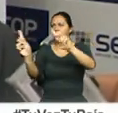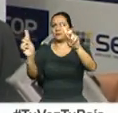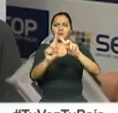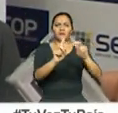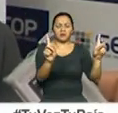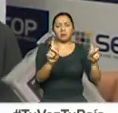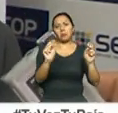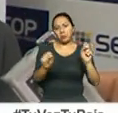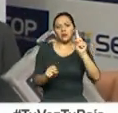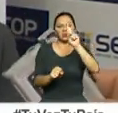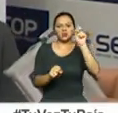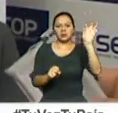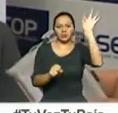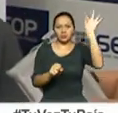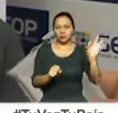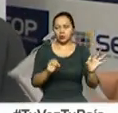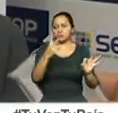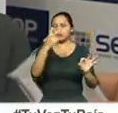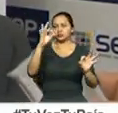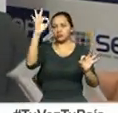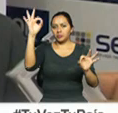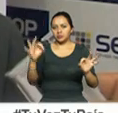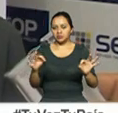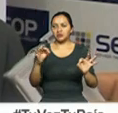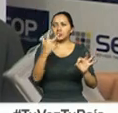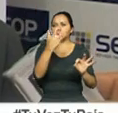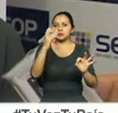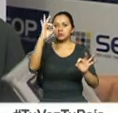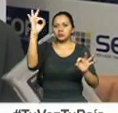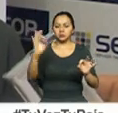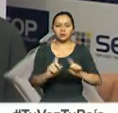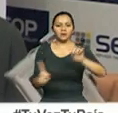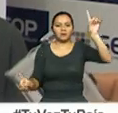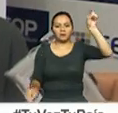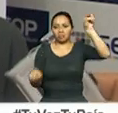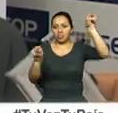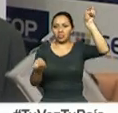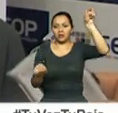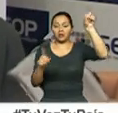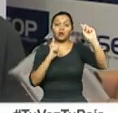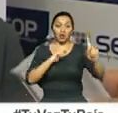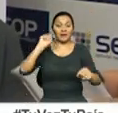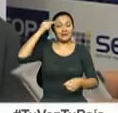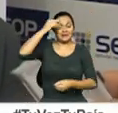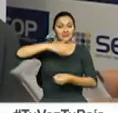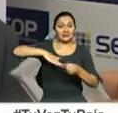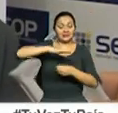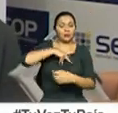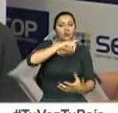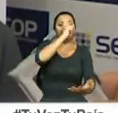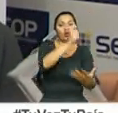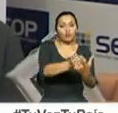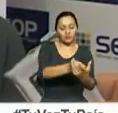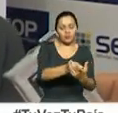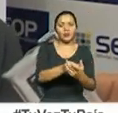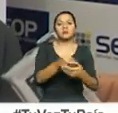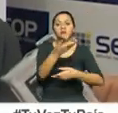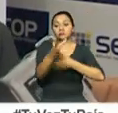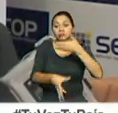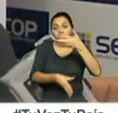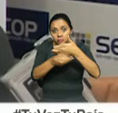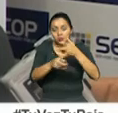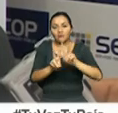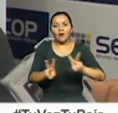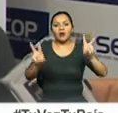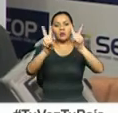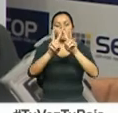del 100, del 300, del 600%. Lo que significa que la compra que hemos hecho como país, al haber hecho una compra agregada, sin